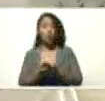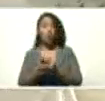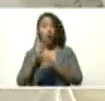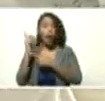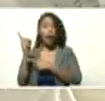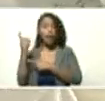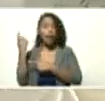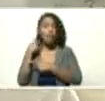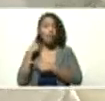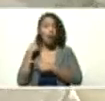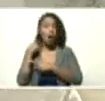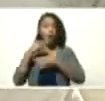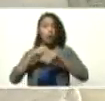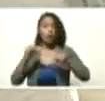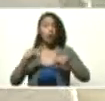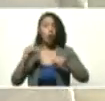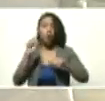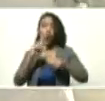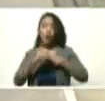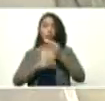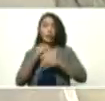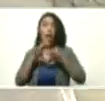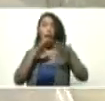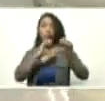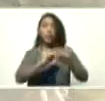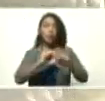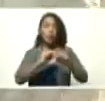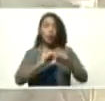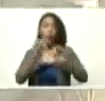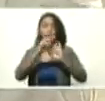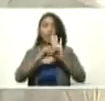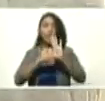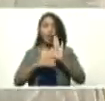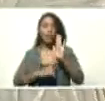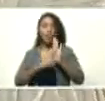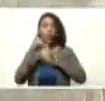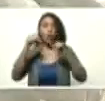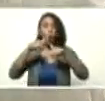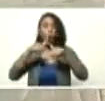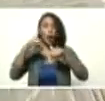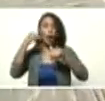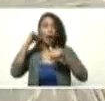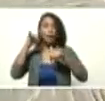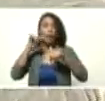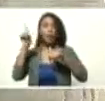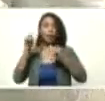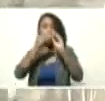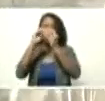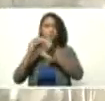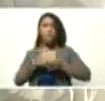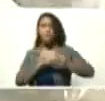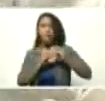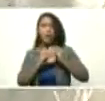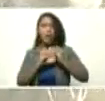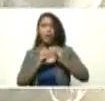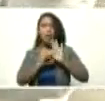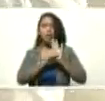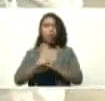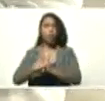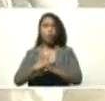viejo continente no habría alcanzado los niveles de desarrollo capitalista que hoy exhibe. Así que esas reparaciones, desde lo simbólico